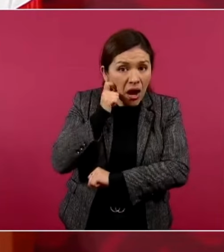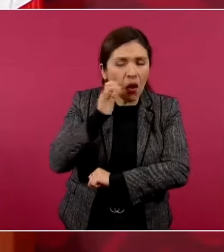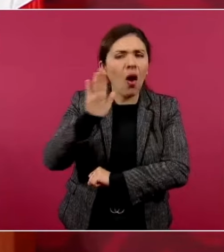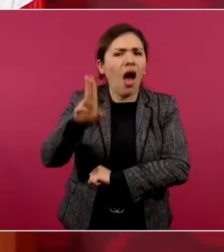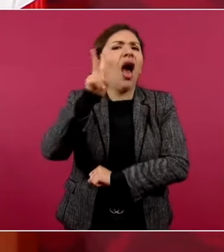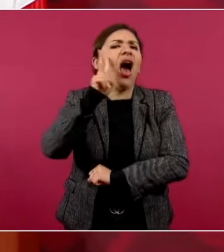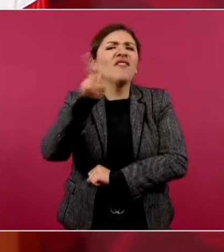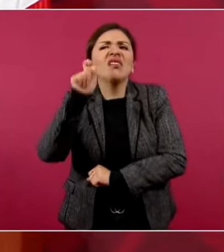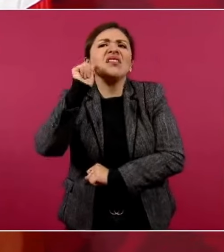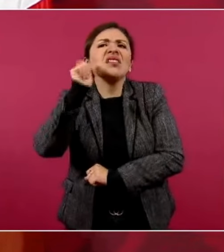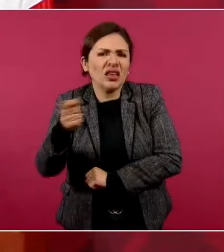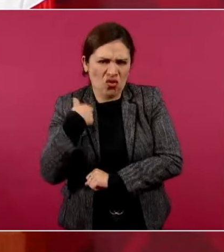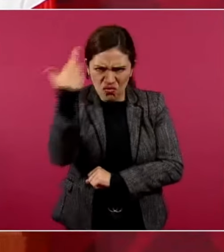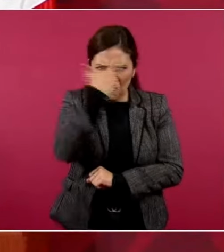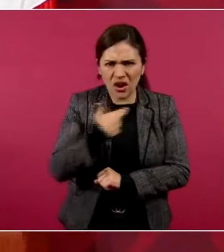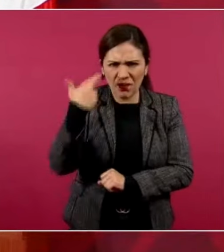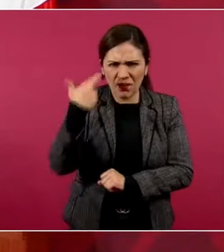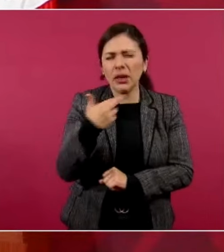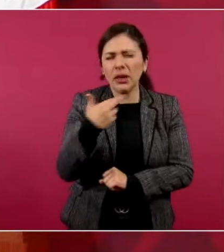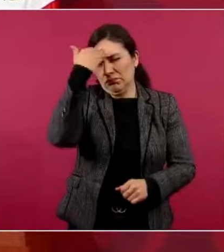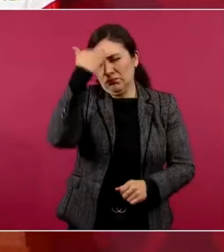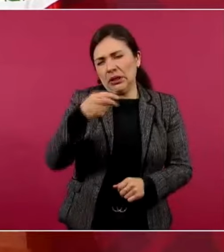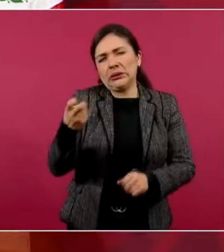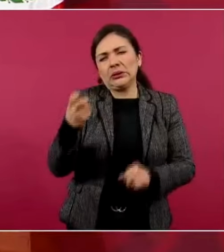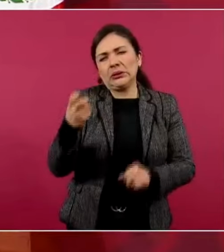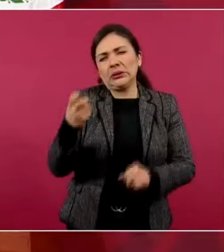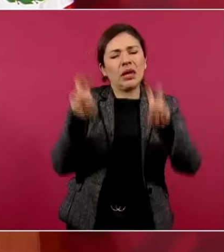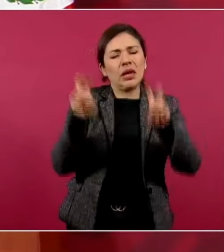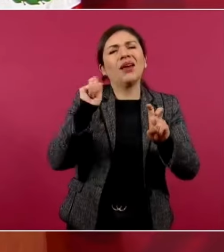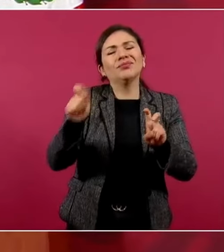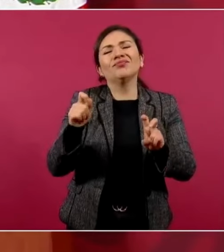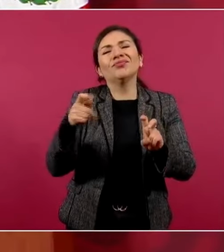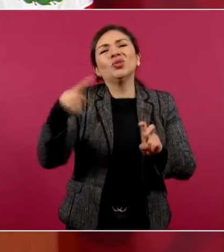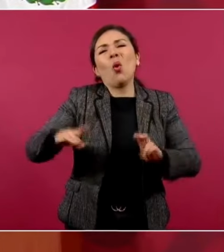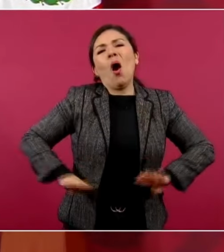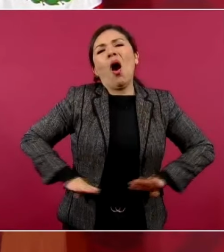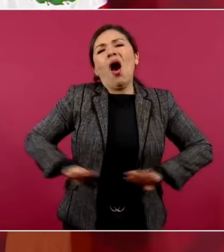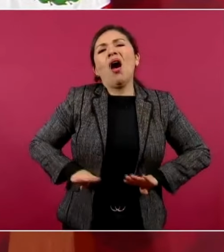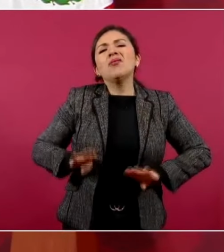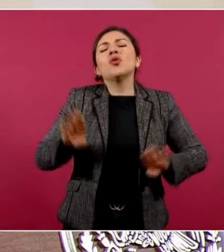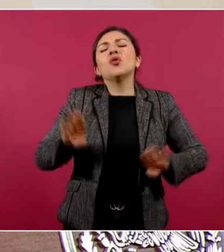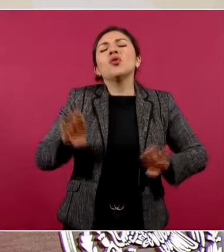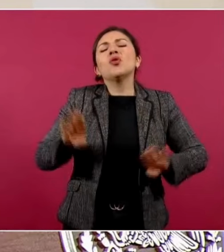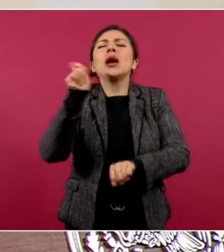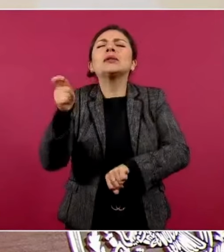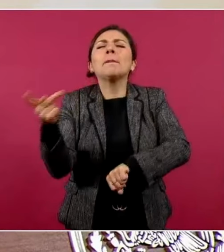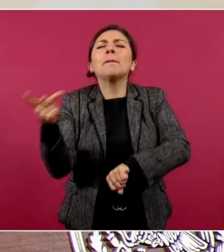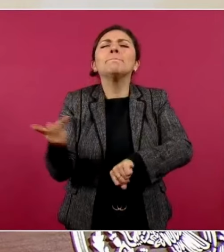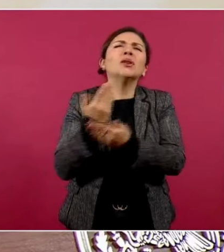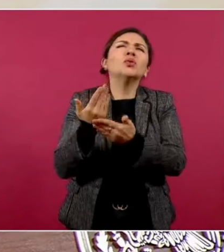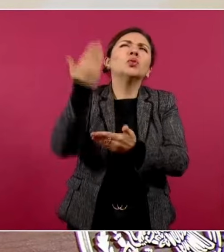qué se trata, y entiendo que es un asunto también estructural. ¿Qué fue lo que sucedió?